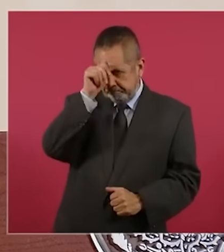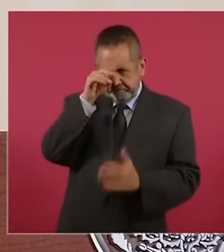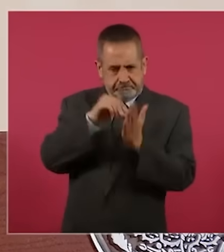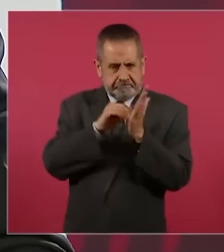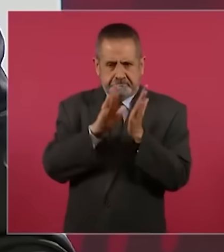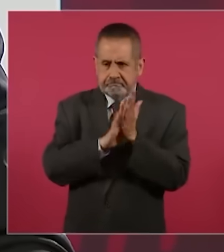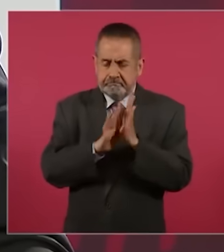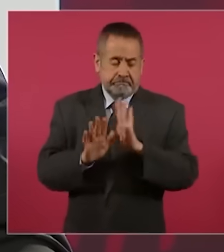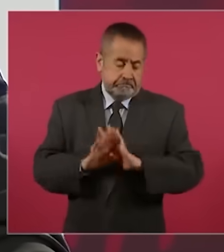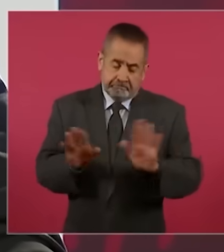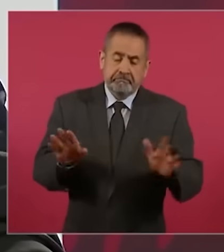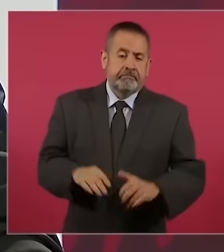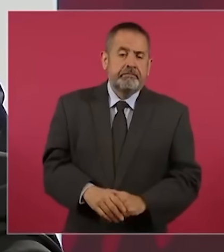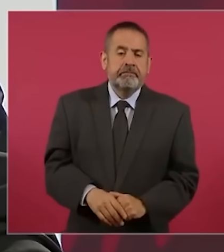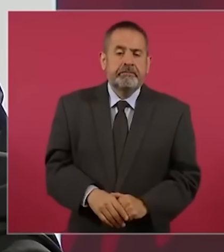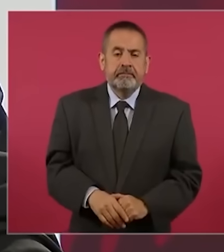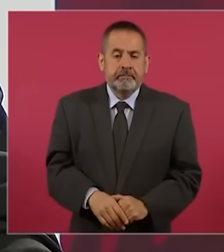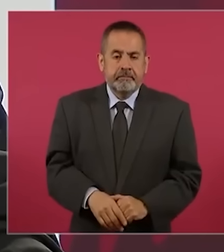acordado.